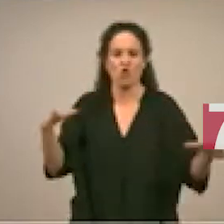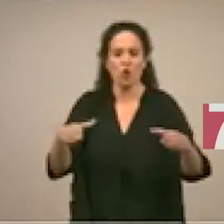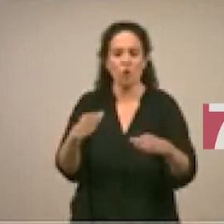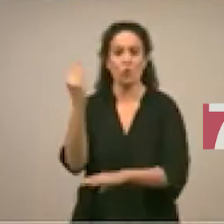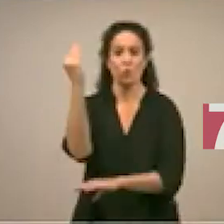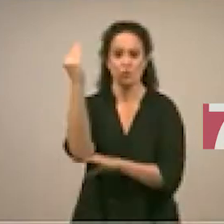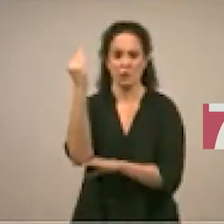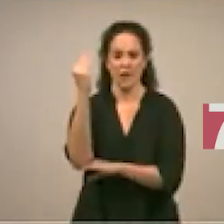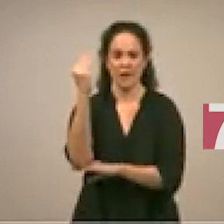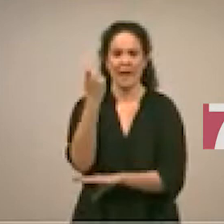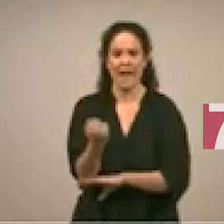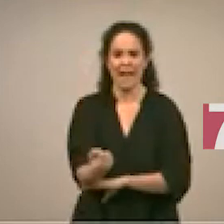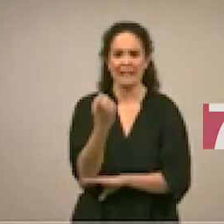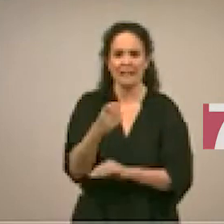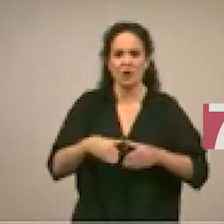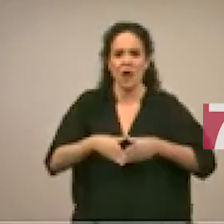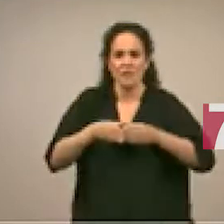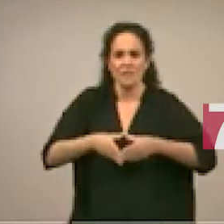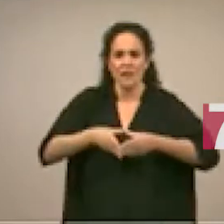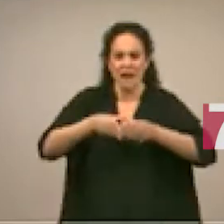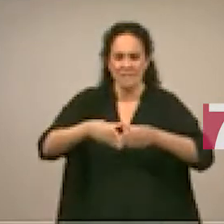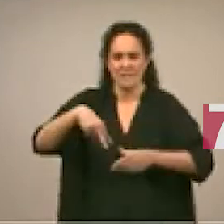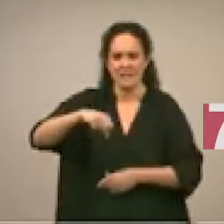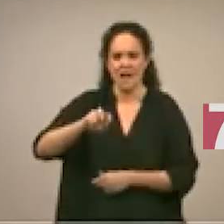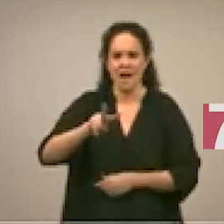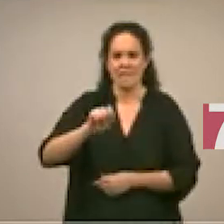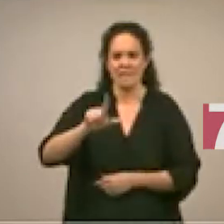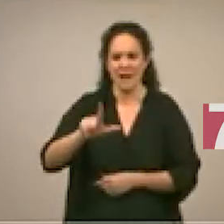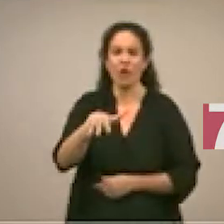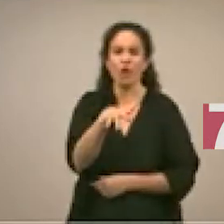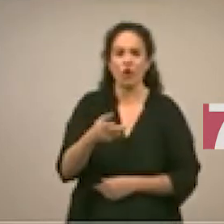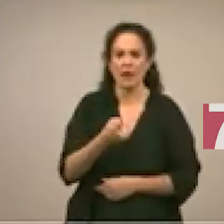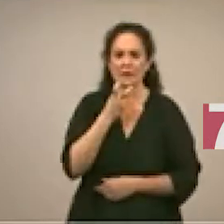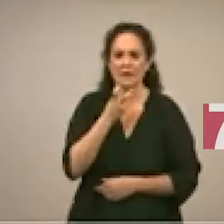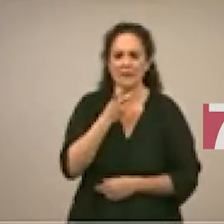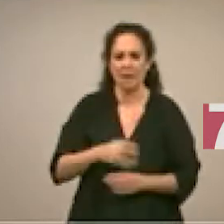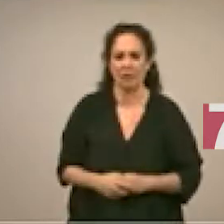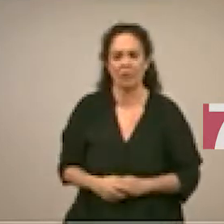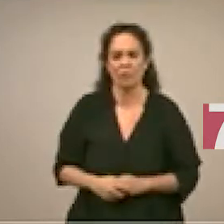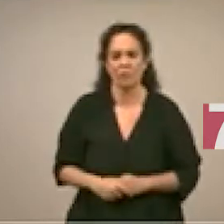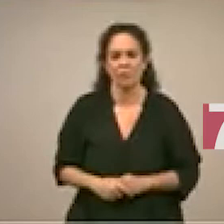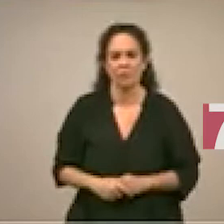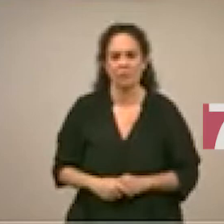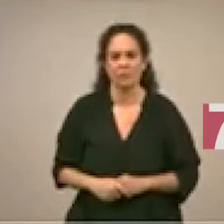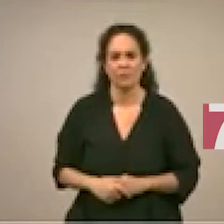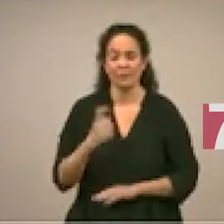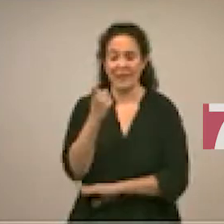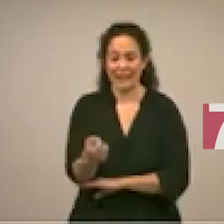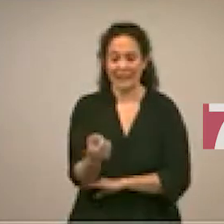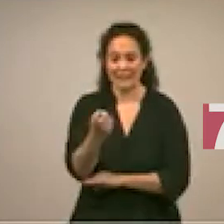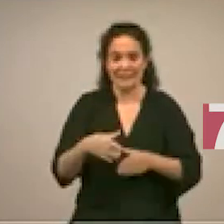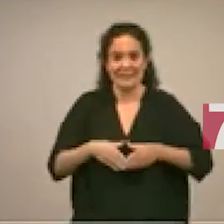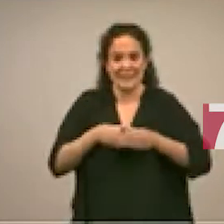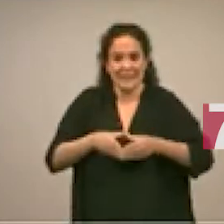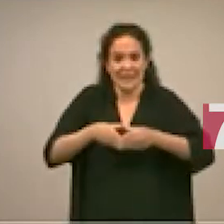el astillero naval y el astillero la naval de sestao el astillero se